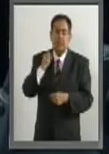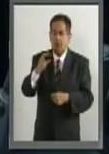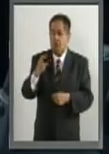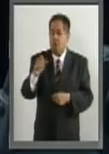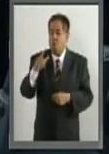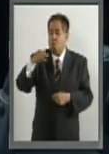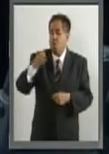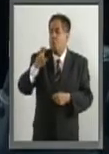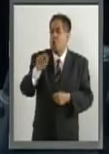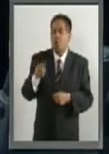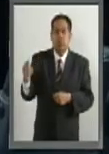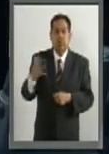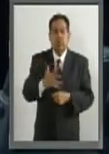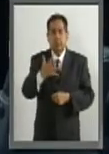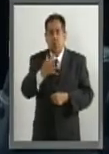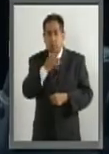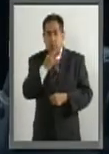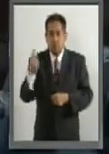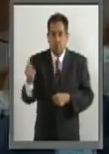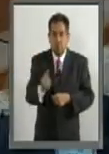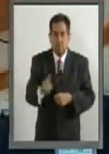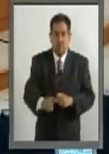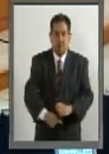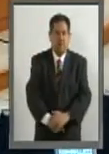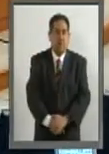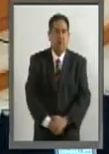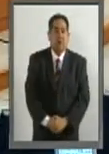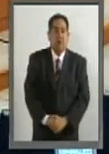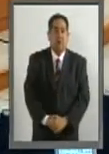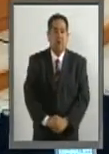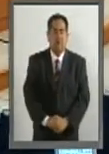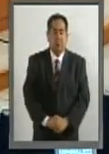Raúl Morón, Orozco hasta por 5 minutos.